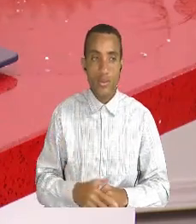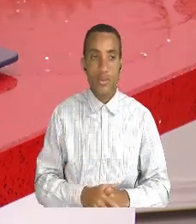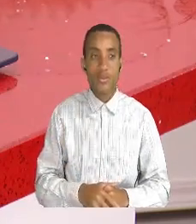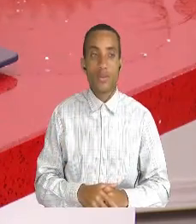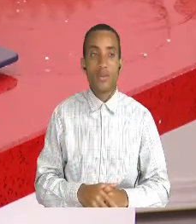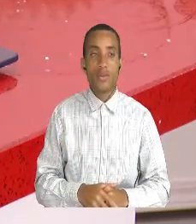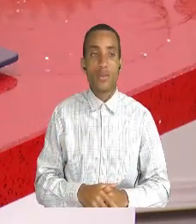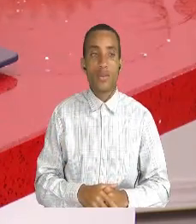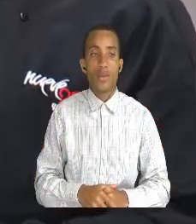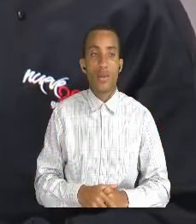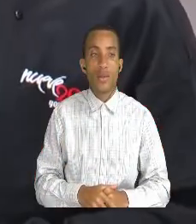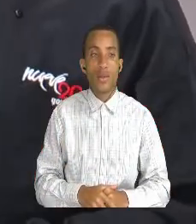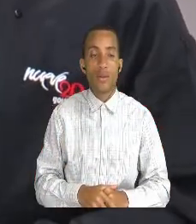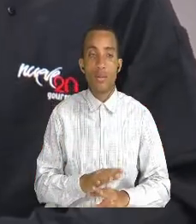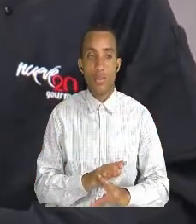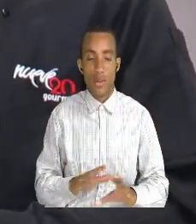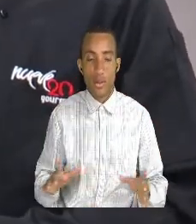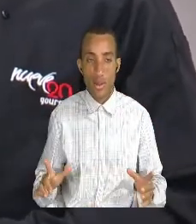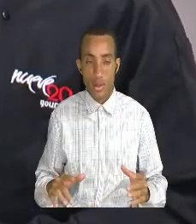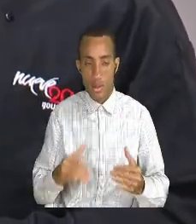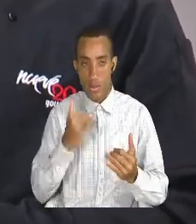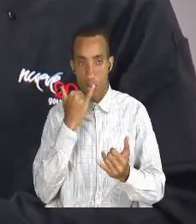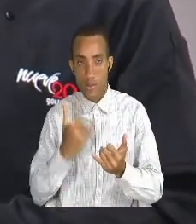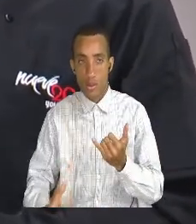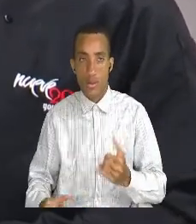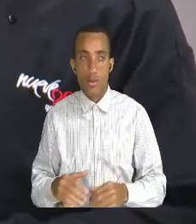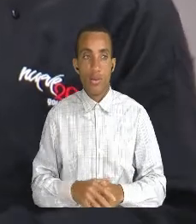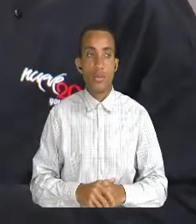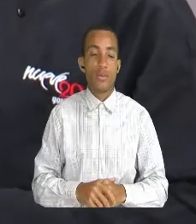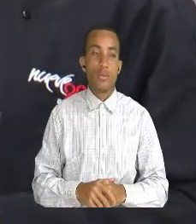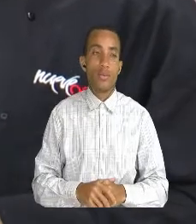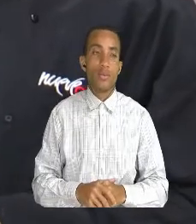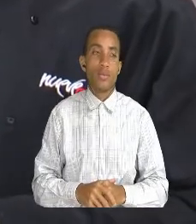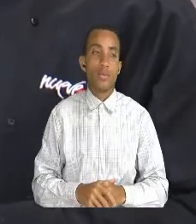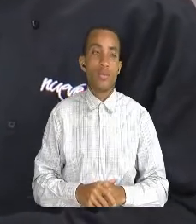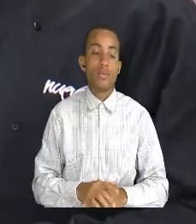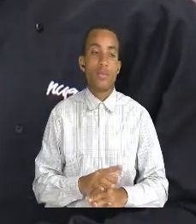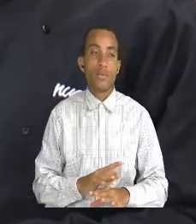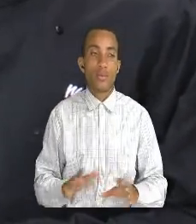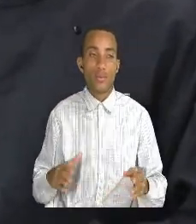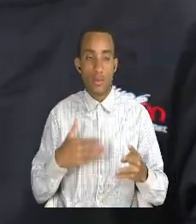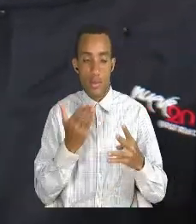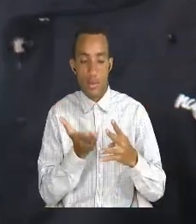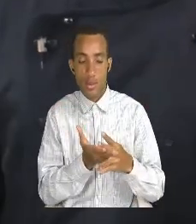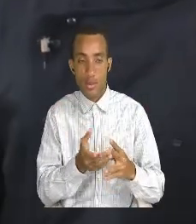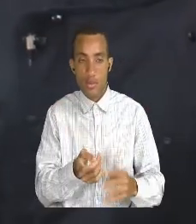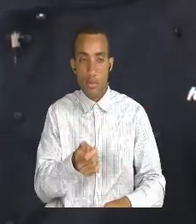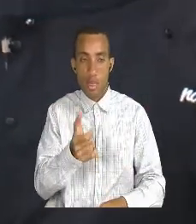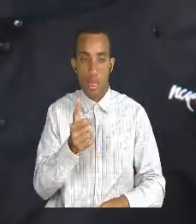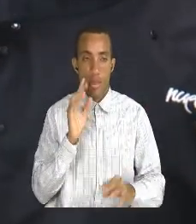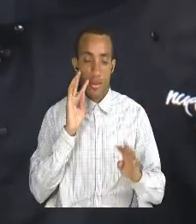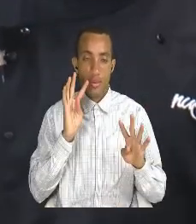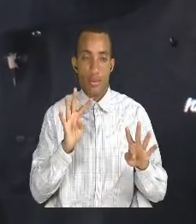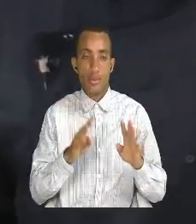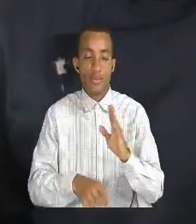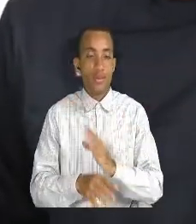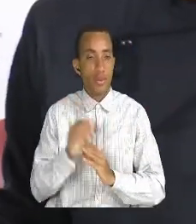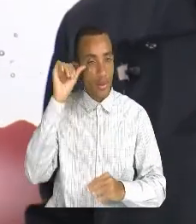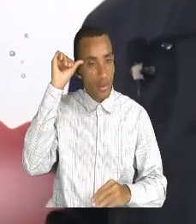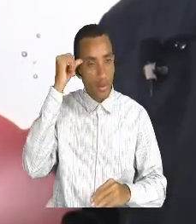decir, prácticamente que la terminación de nuestra receta, vamos a hacerlo precisamente regresando de una pausa comercial. No se despeguen y recuerden que esto